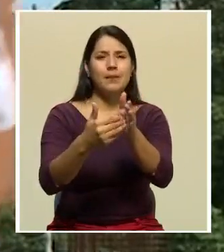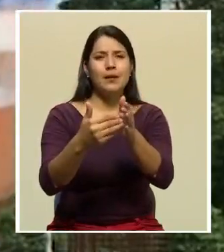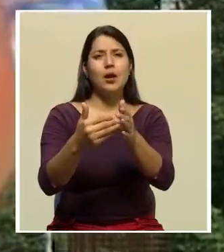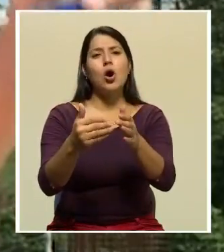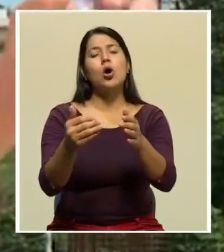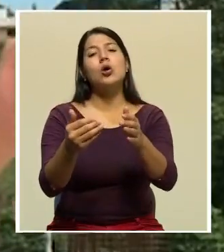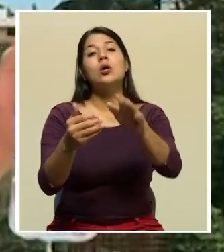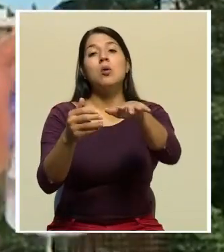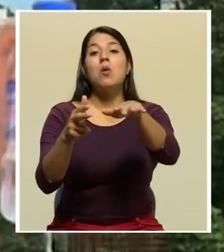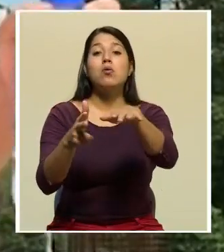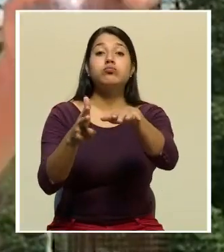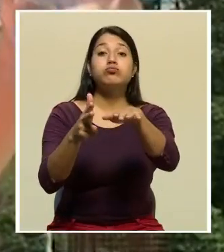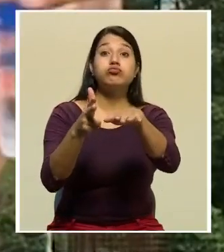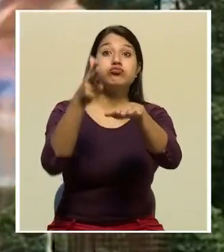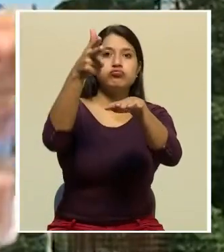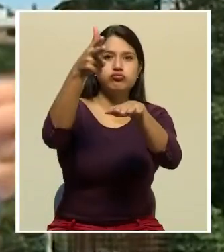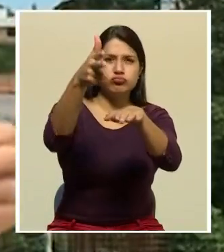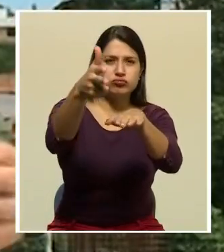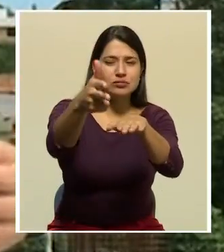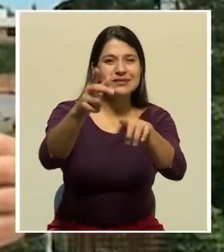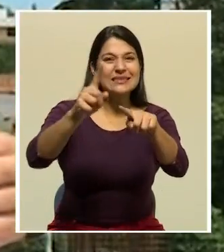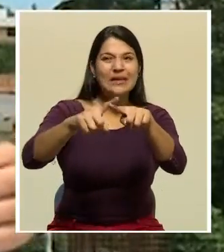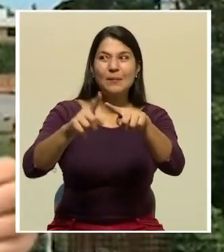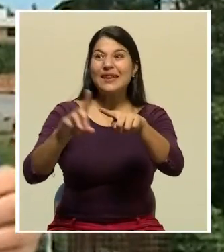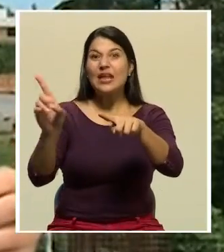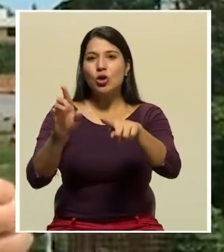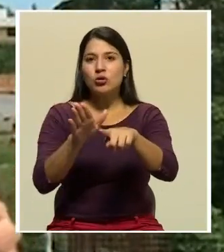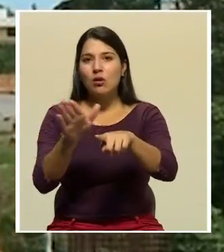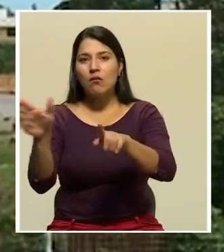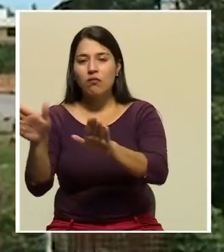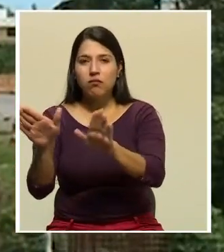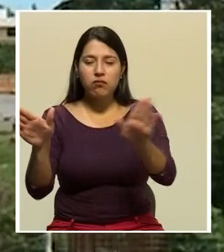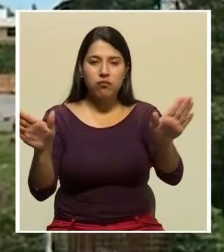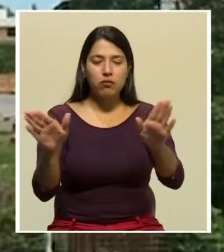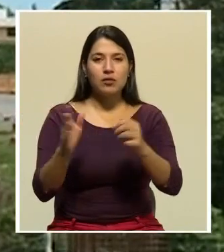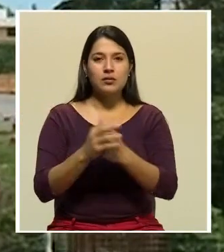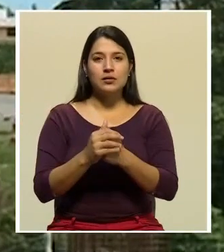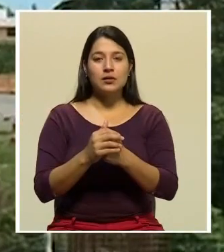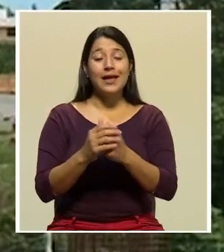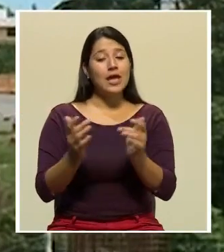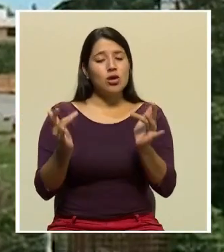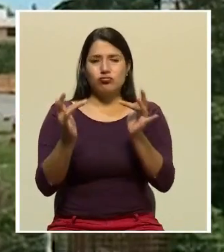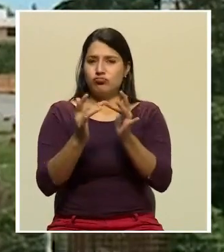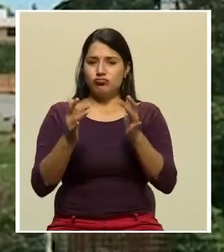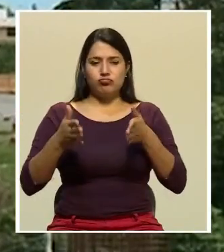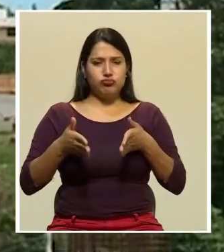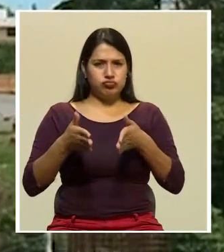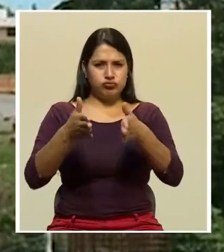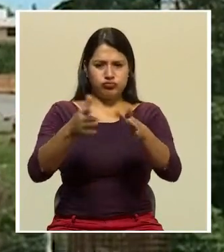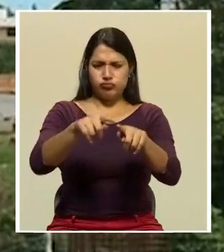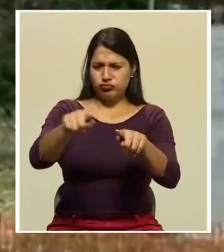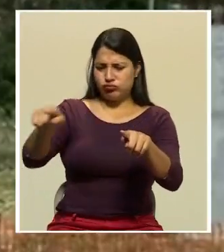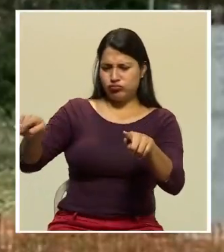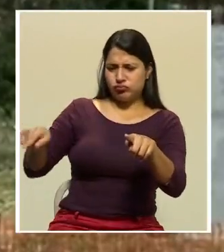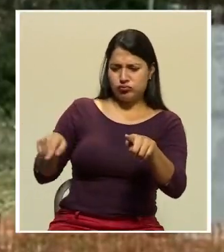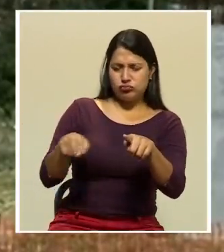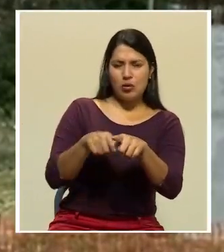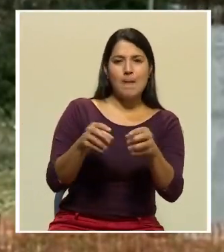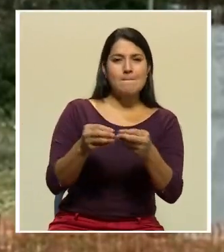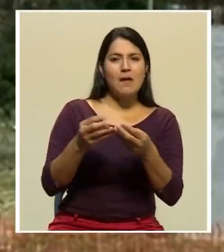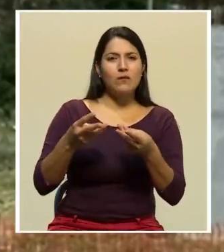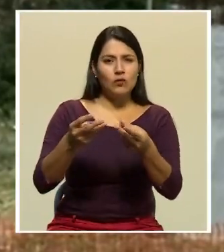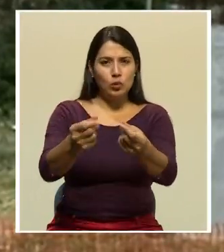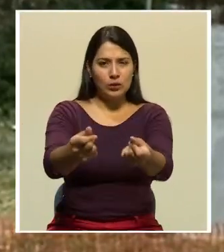de toda la parte norte con la circunvalación y permitir un tránsito más fluido en toda la